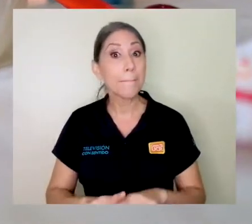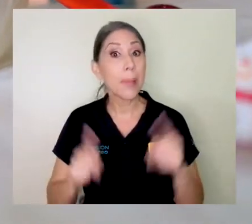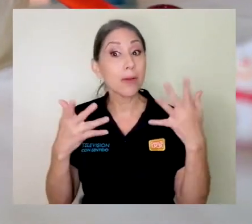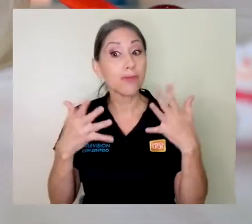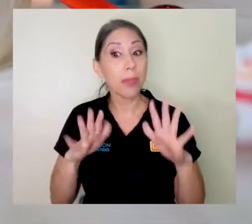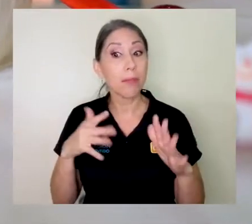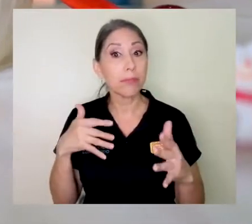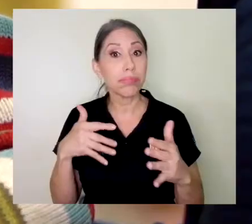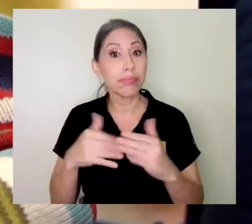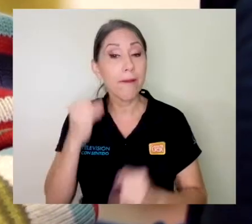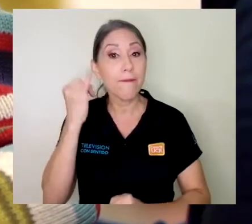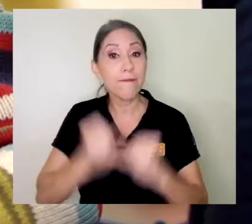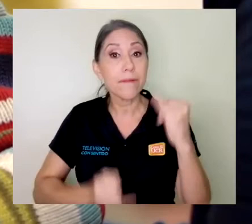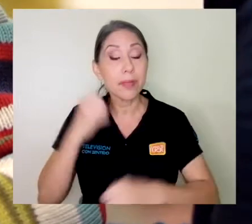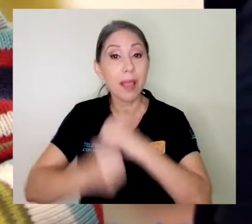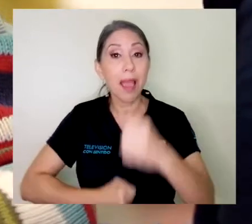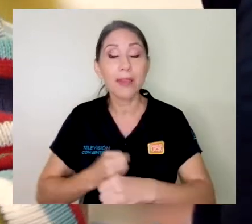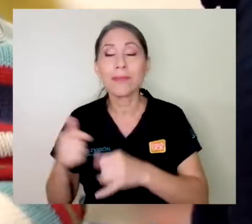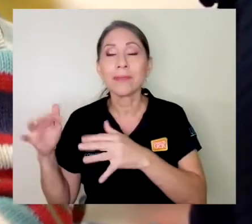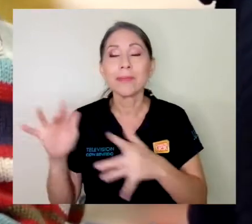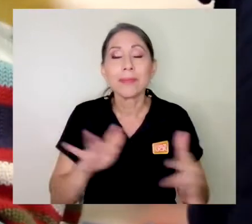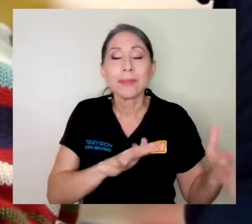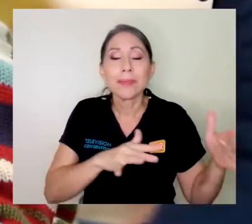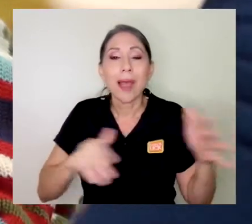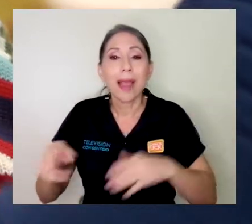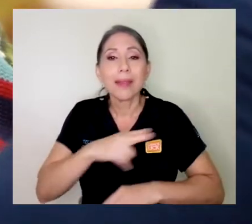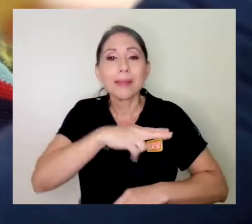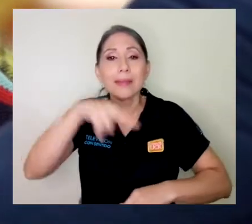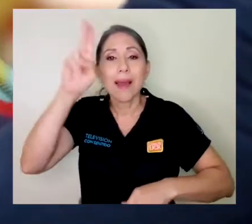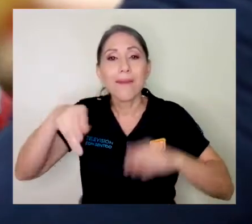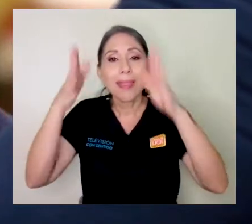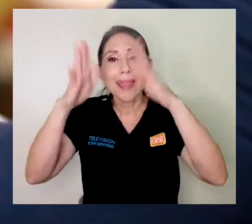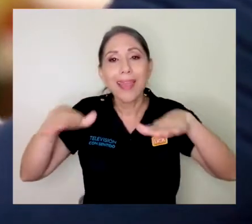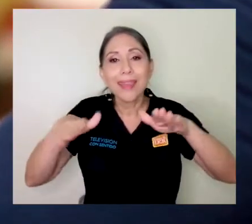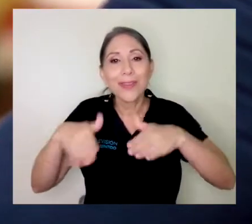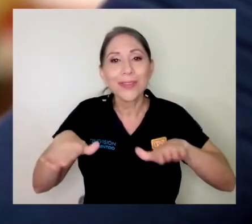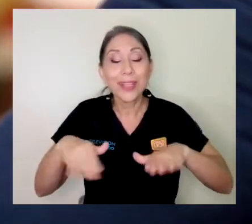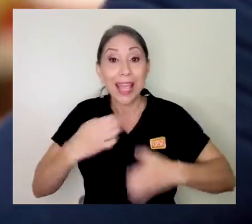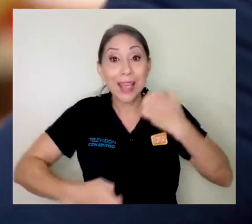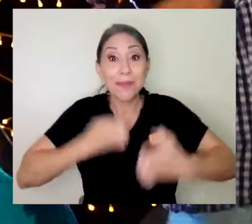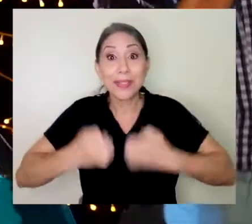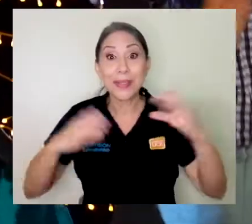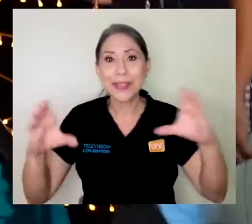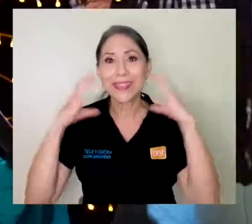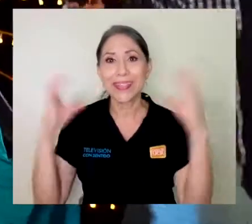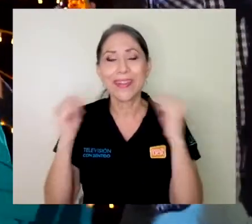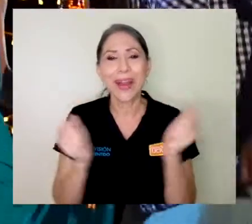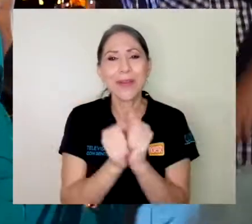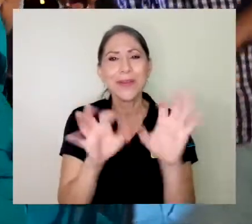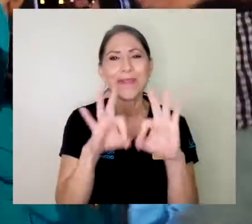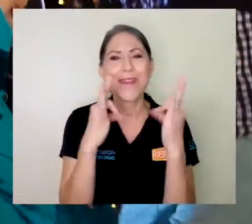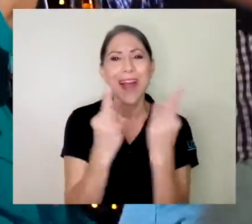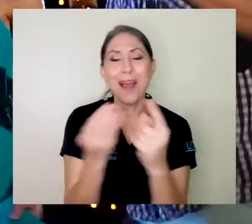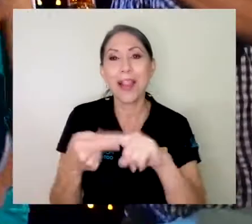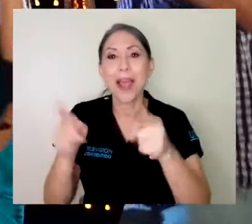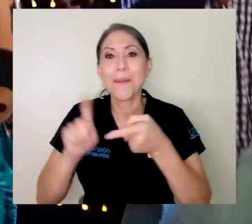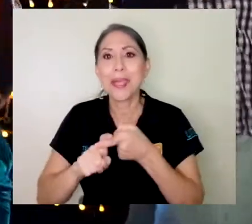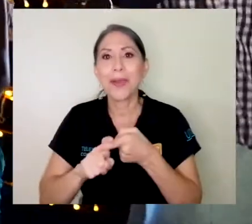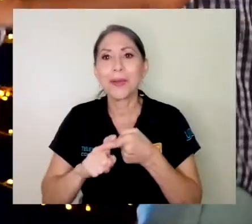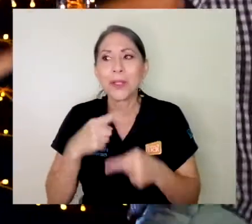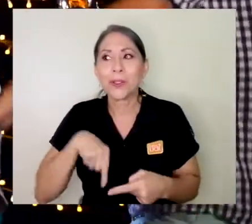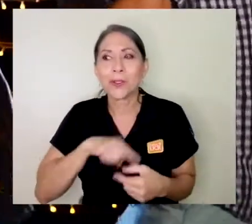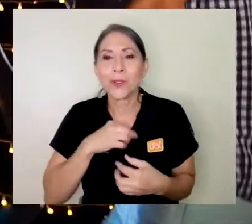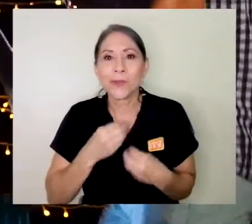Pero llega el fin de año y los aires navideños y la emoción de celebrar con familiares y amigos nos impulsan a querer evadir